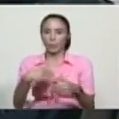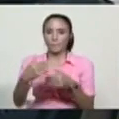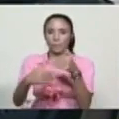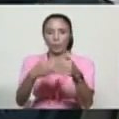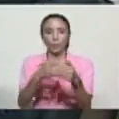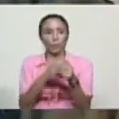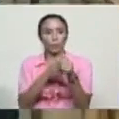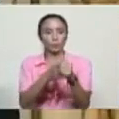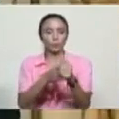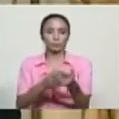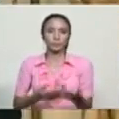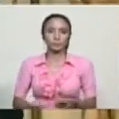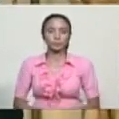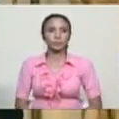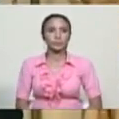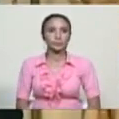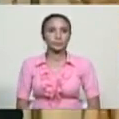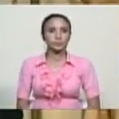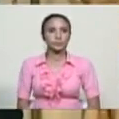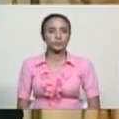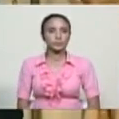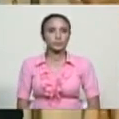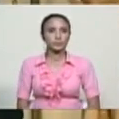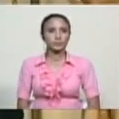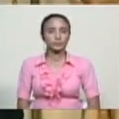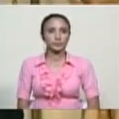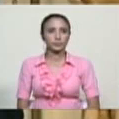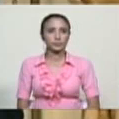construyendo. Y